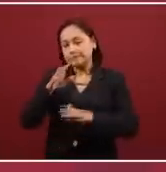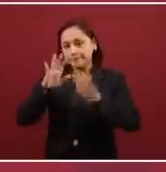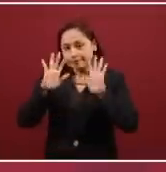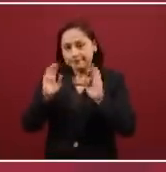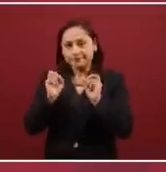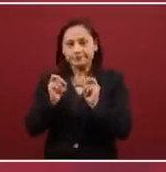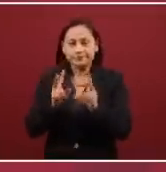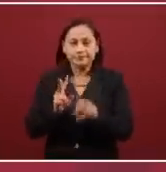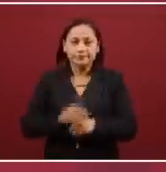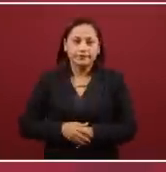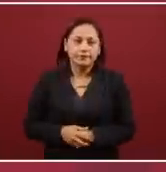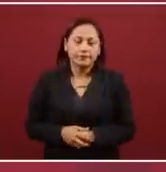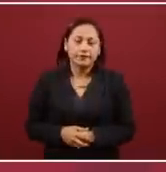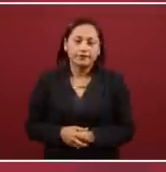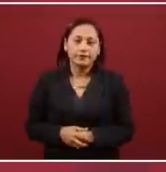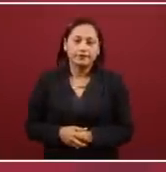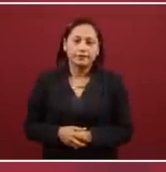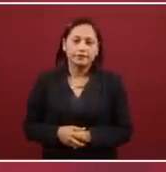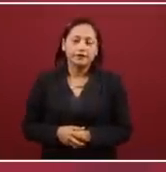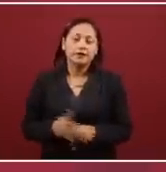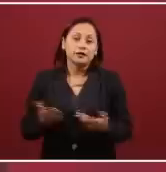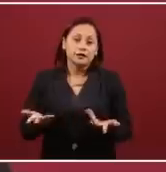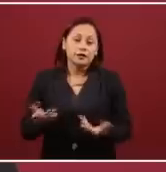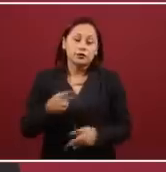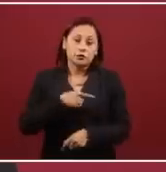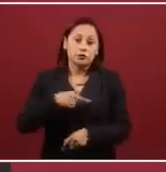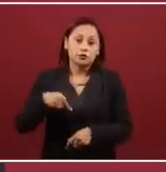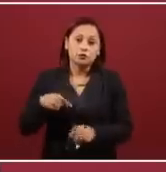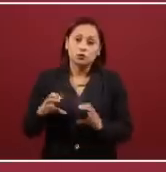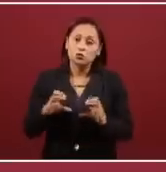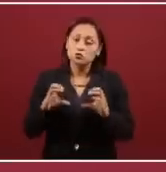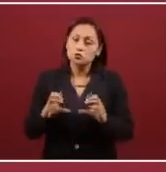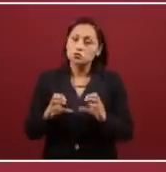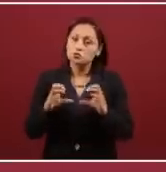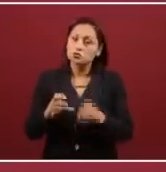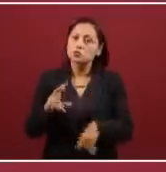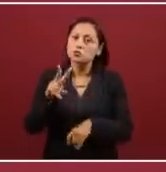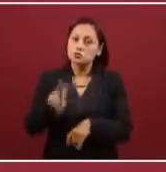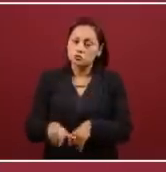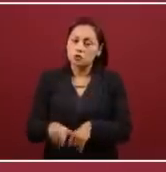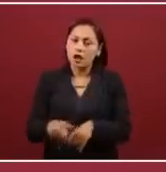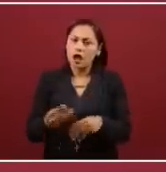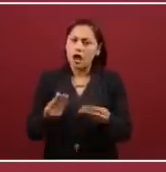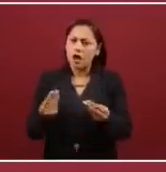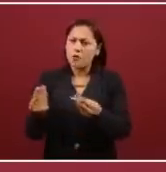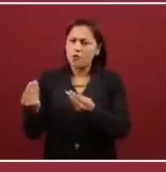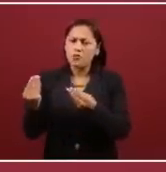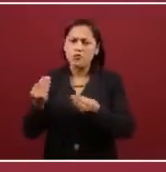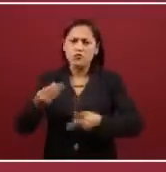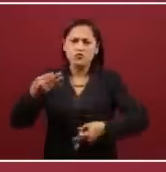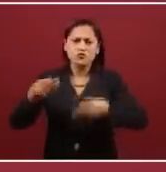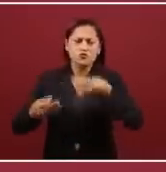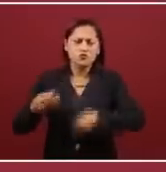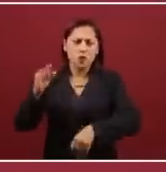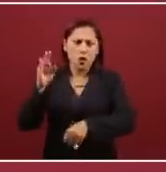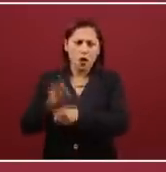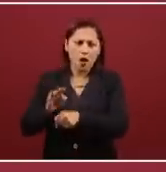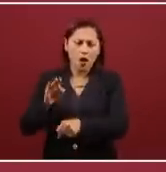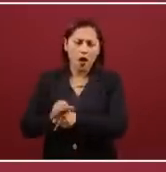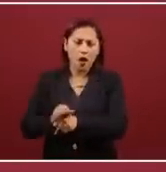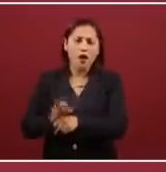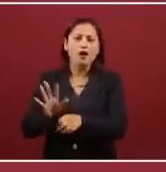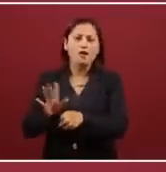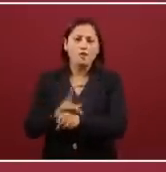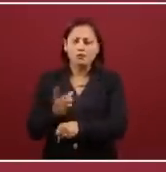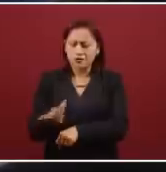estamos cuidando eso. Y sí ha habido una lluvia de amparos, porque están muy molestos. Yo